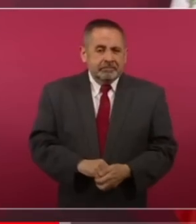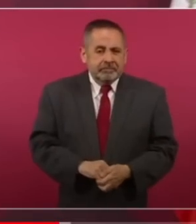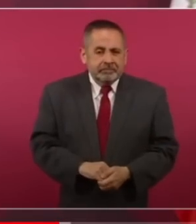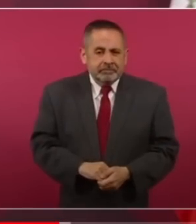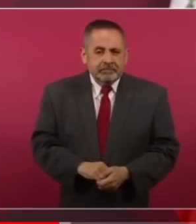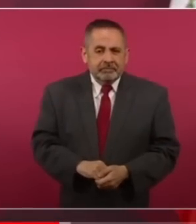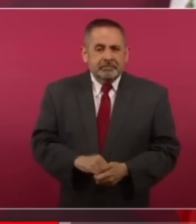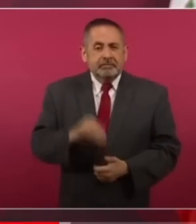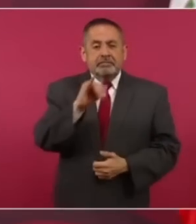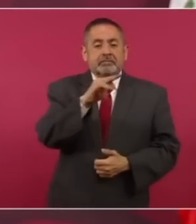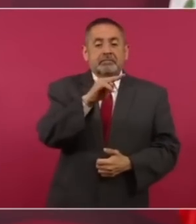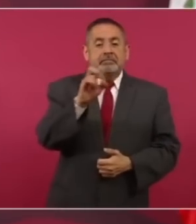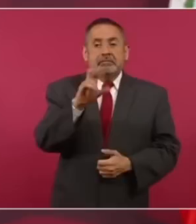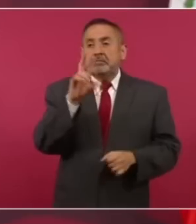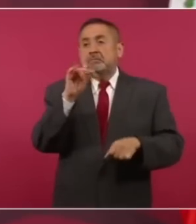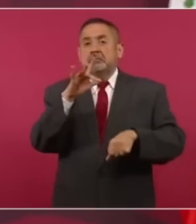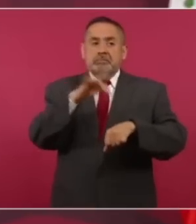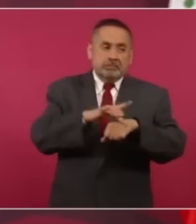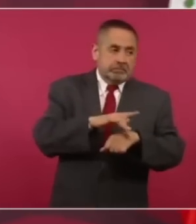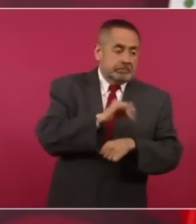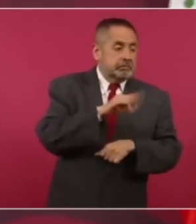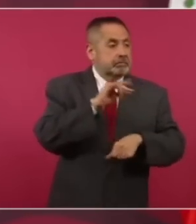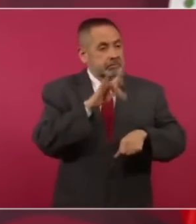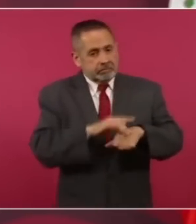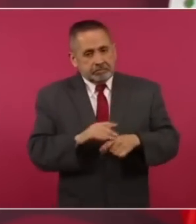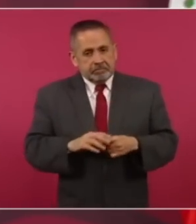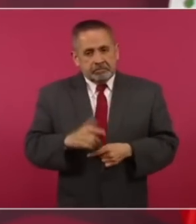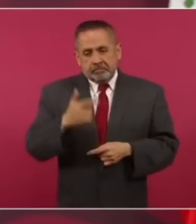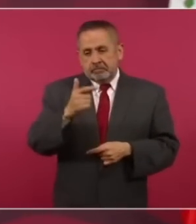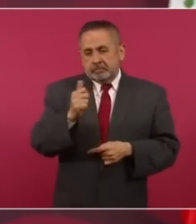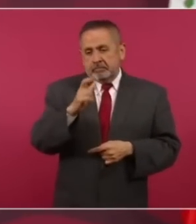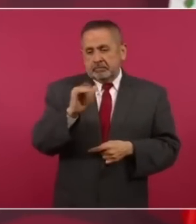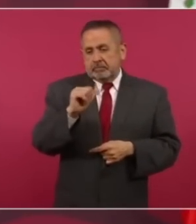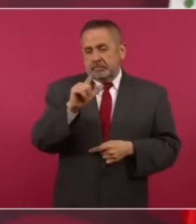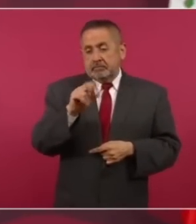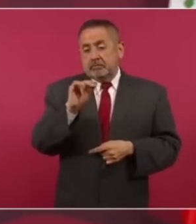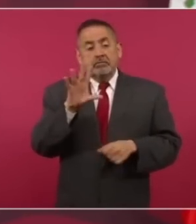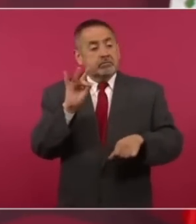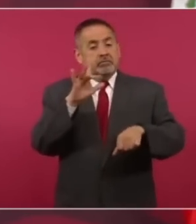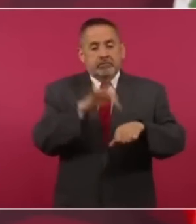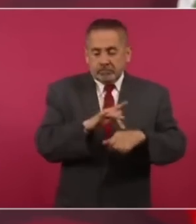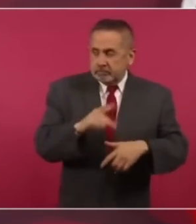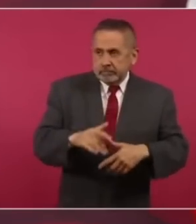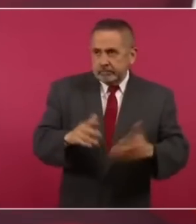De que línea no se toca, que García Luna no se toca.